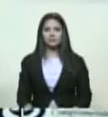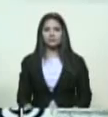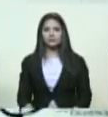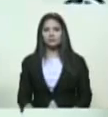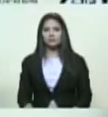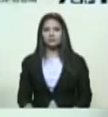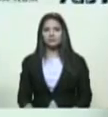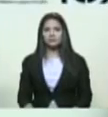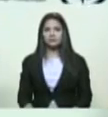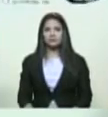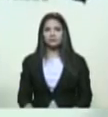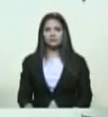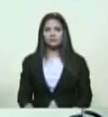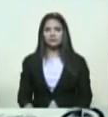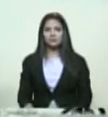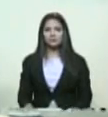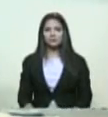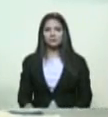Bien, escuchaban